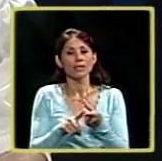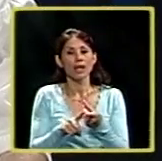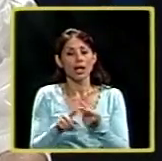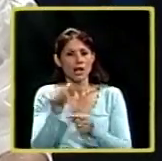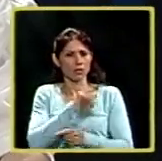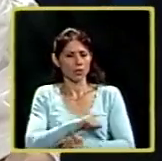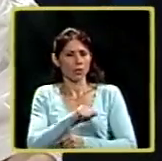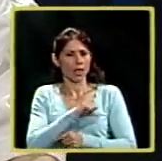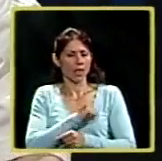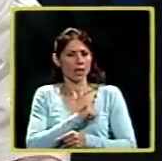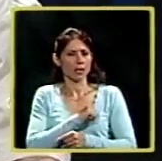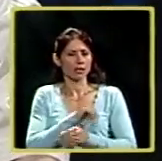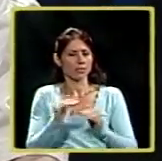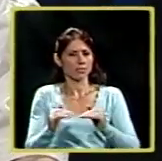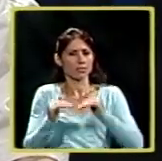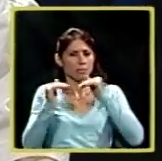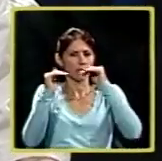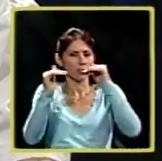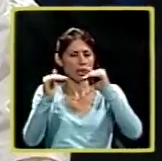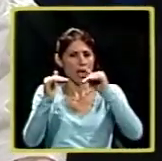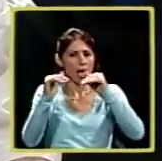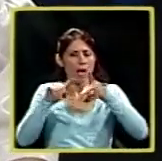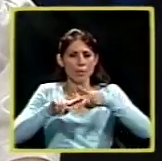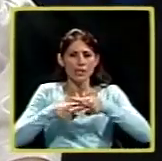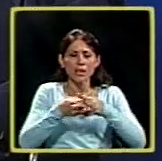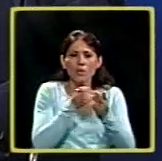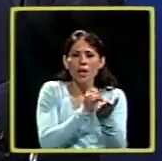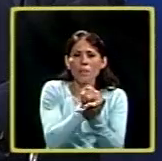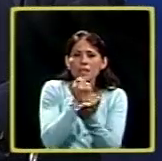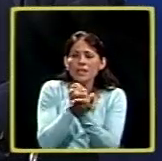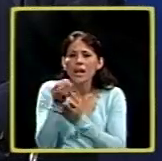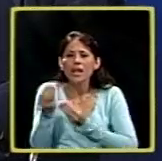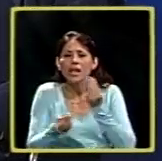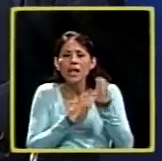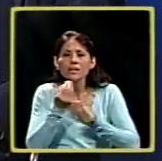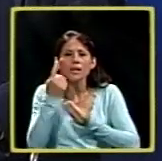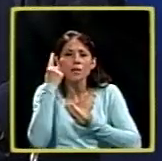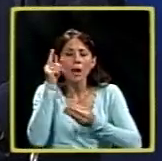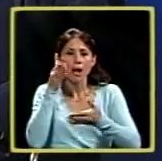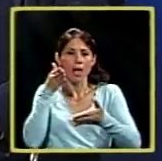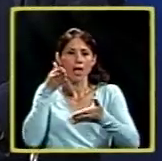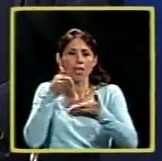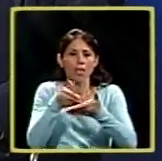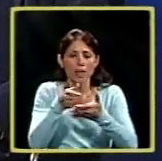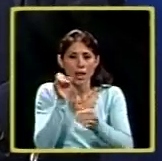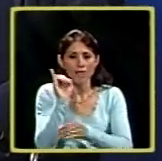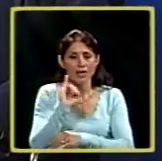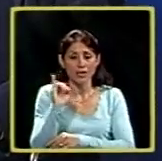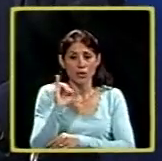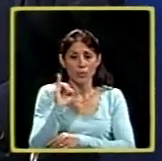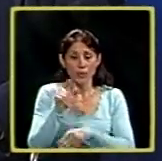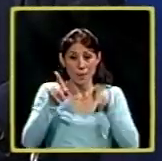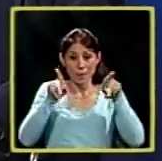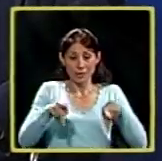mayores empezaron a investigar qué hacer para la infección. Los ingleses se acordaron, 1939